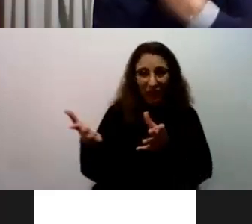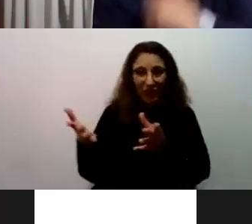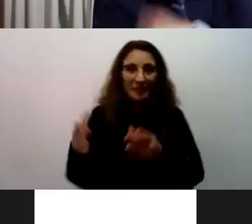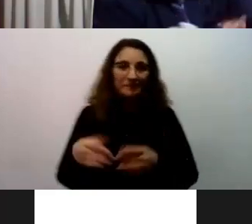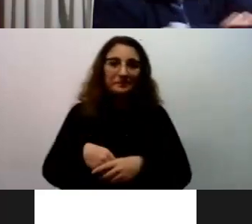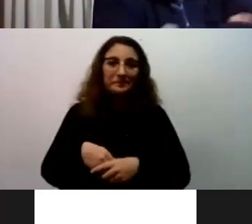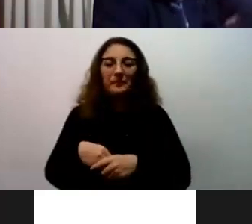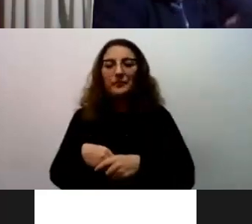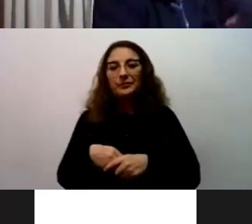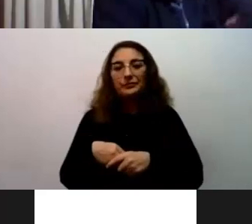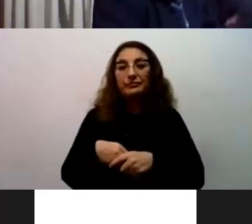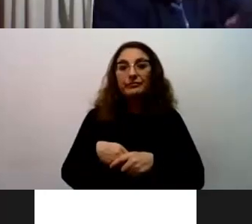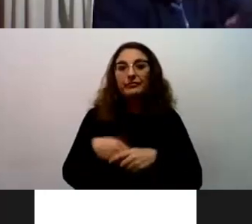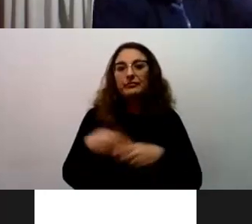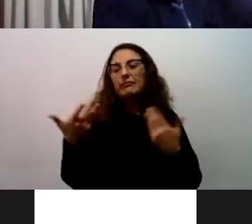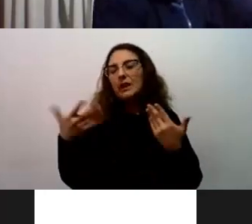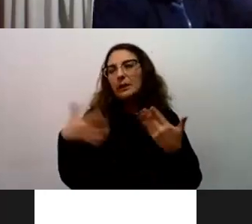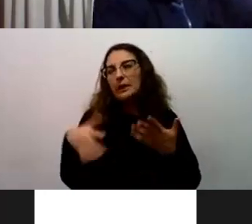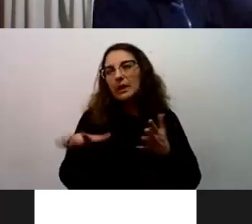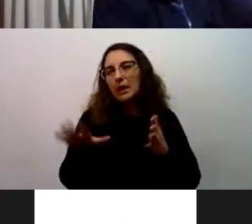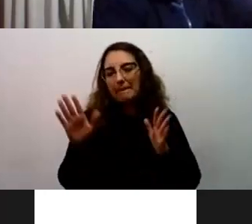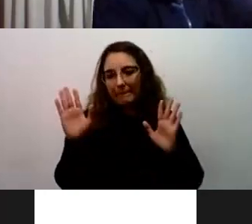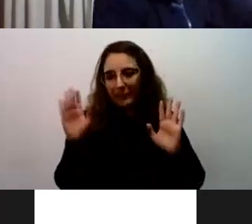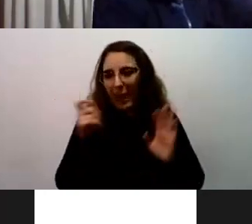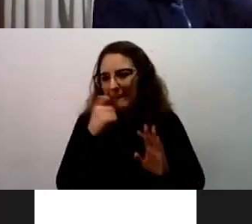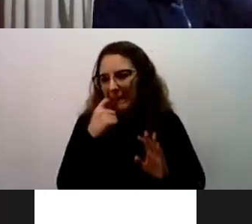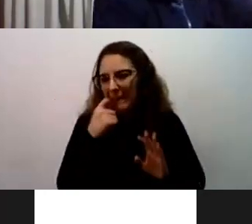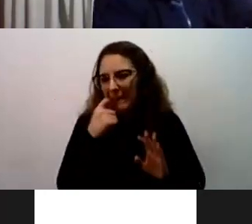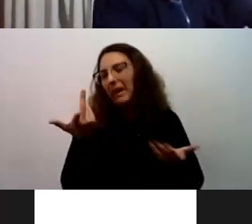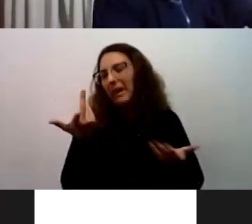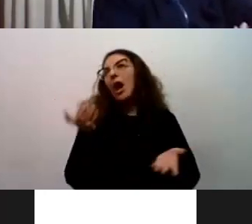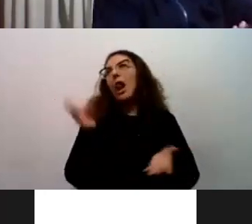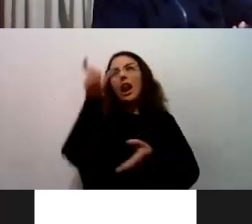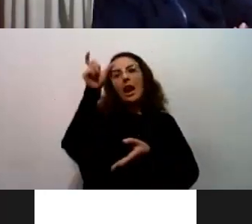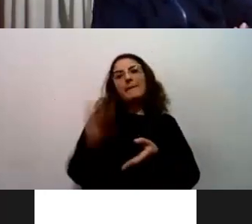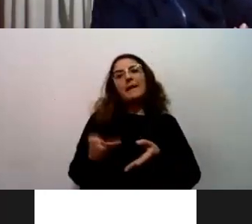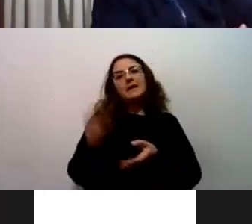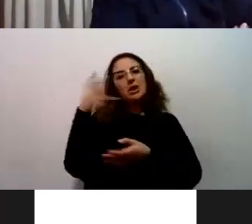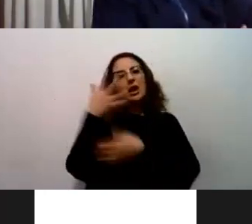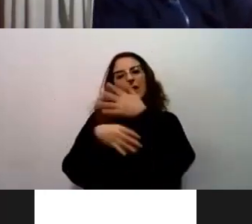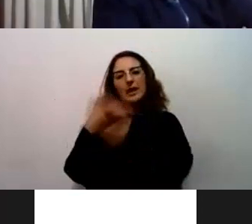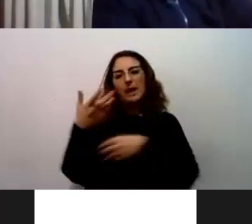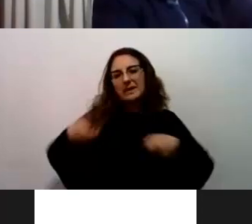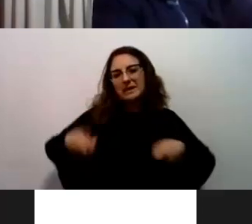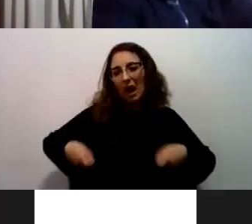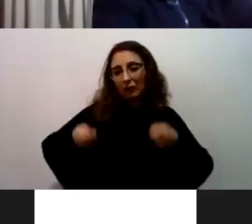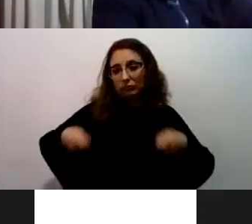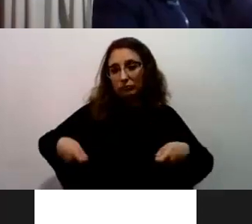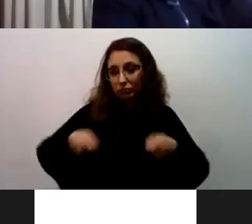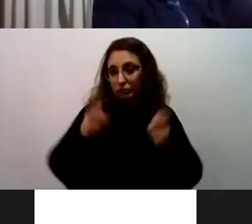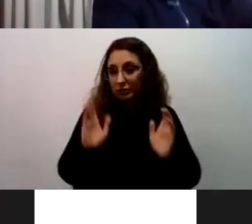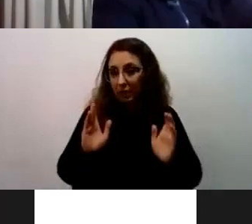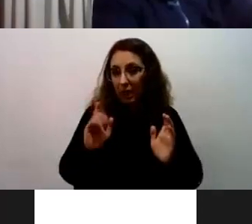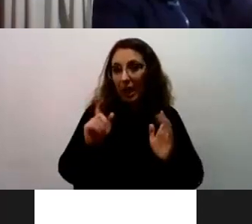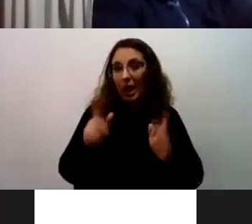Ingresar dos personas, suponiendo que ingresó la persona con discapacidad motora, con silla de ruedas, y un